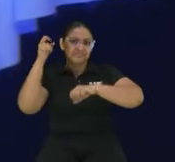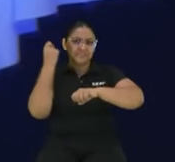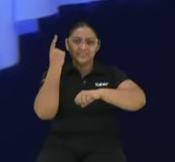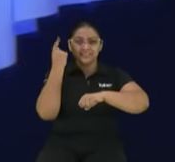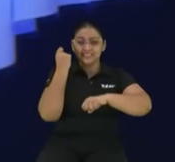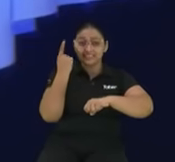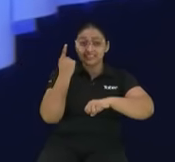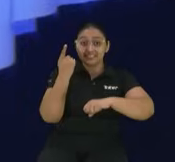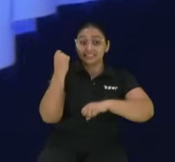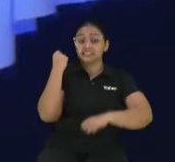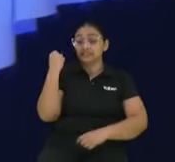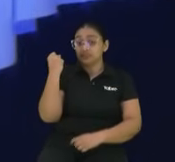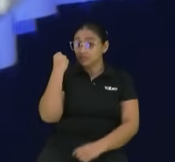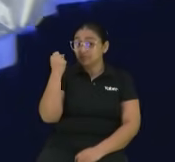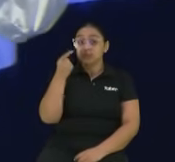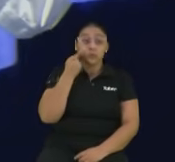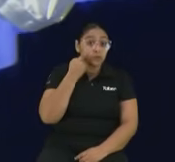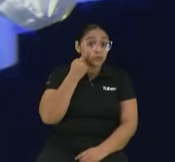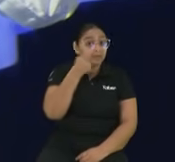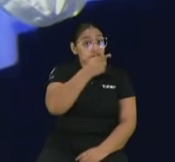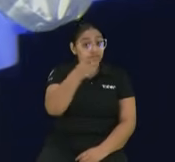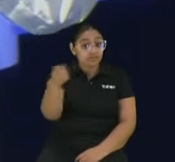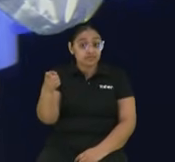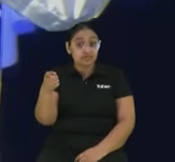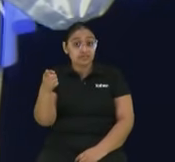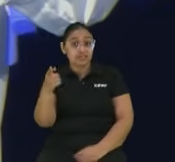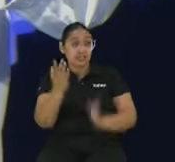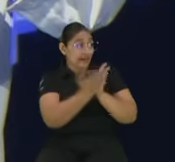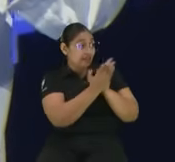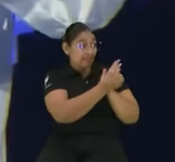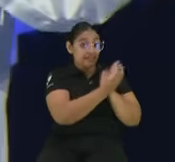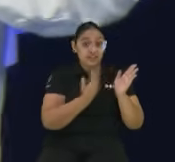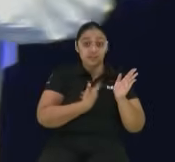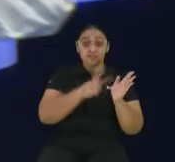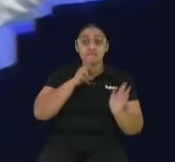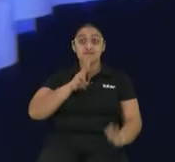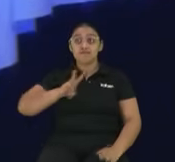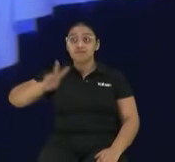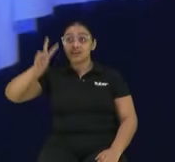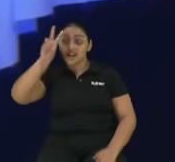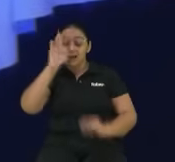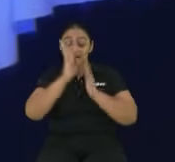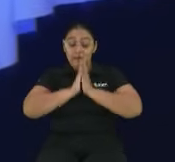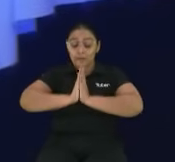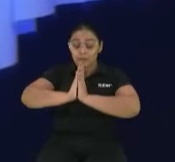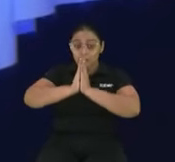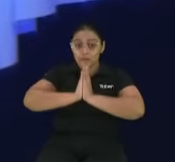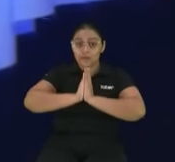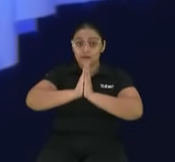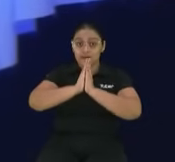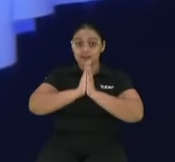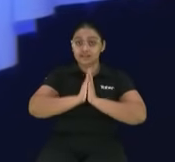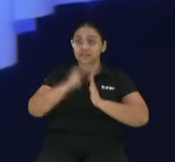importante velad y orad para que no entréis En qué en tentación una persona no fortalecida O débil se cansa más